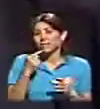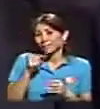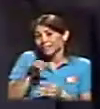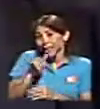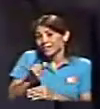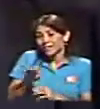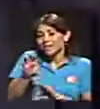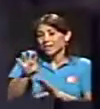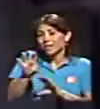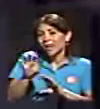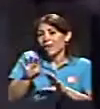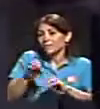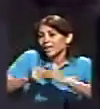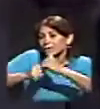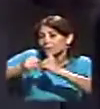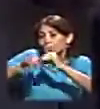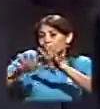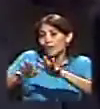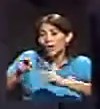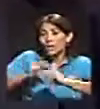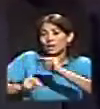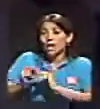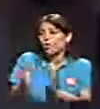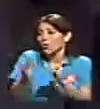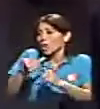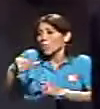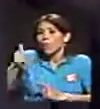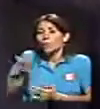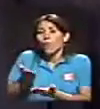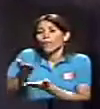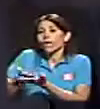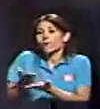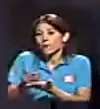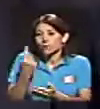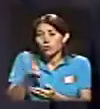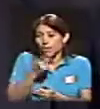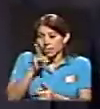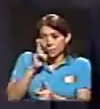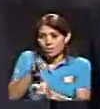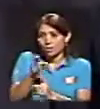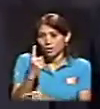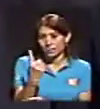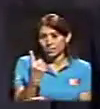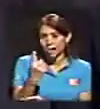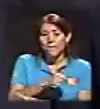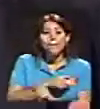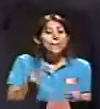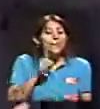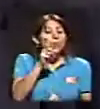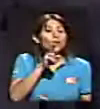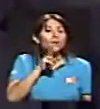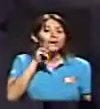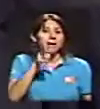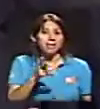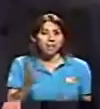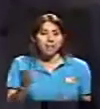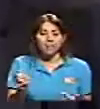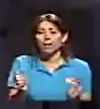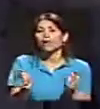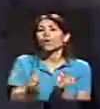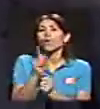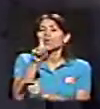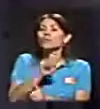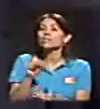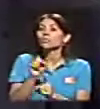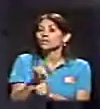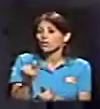Es la estructura del mercado, no hay otra oferta, ¿verdad? No hay más oferta que eso, pero hay una realidad que con una situación fiscal